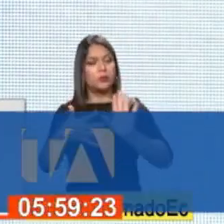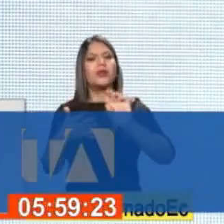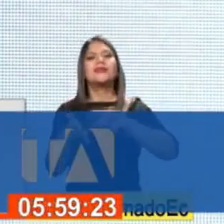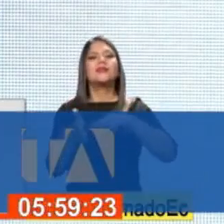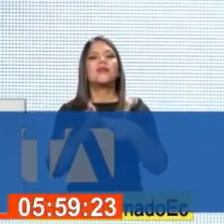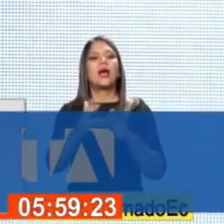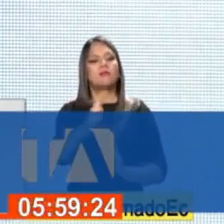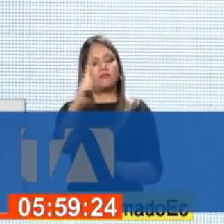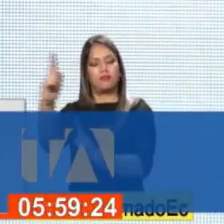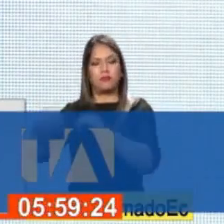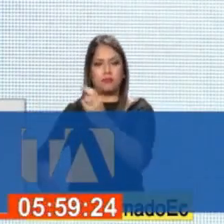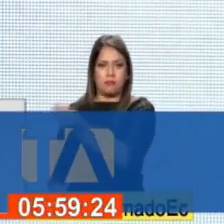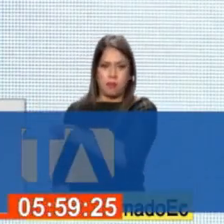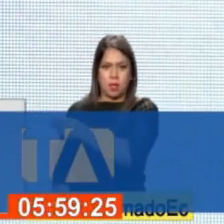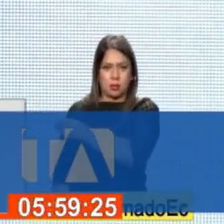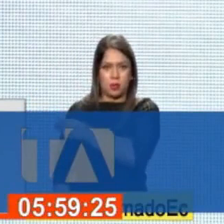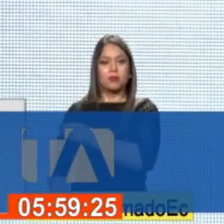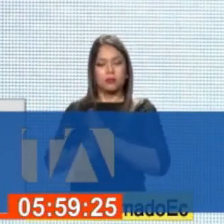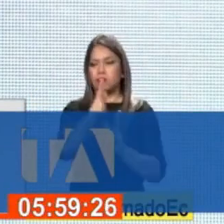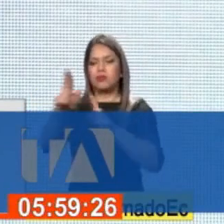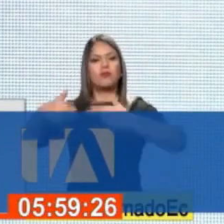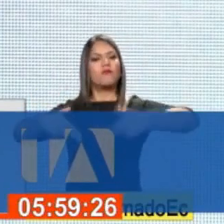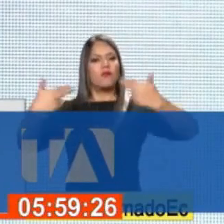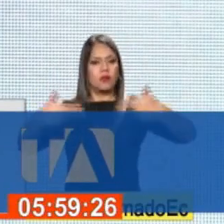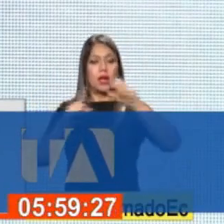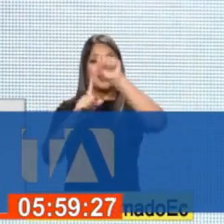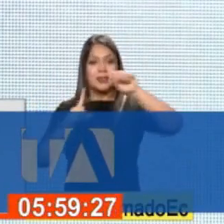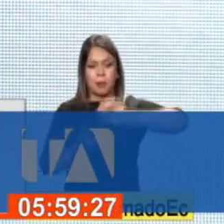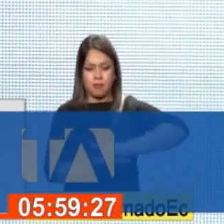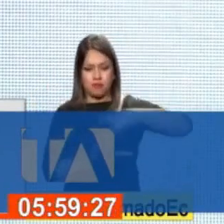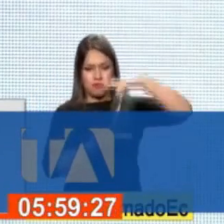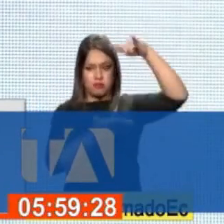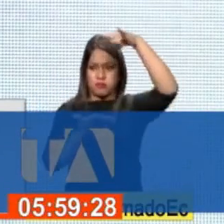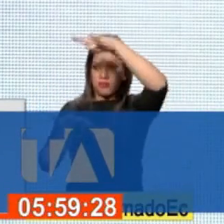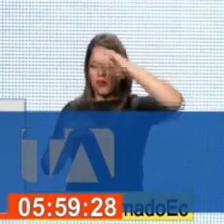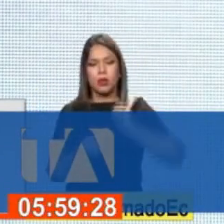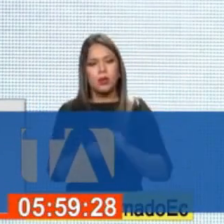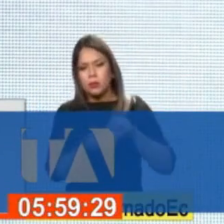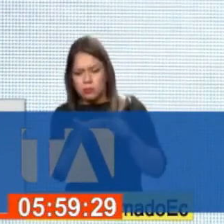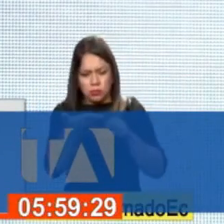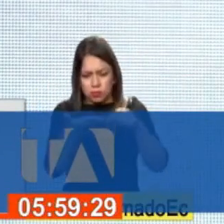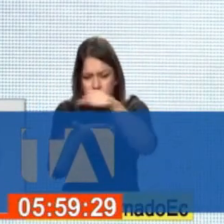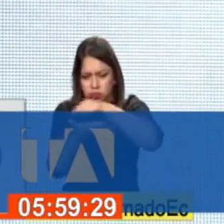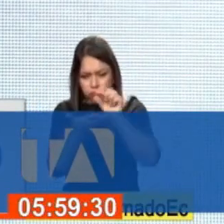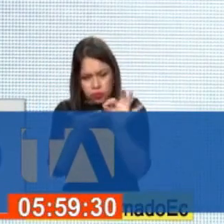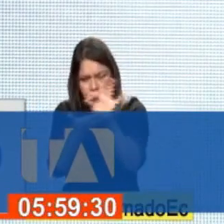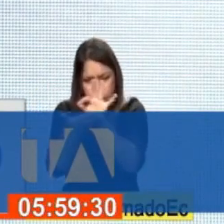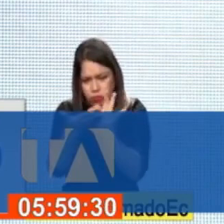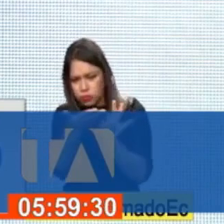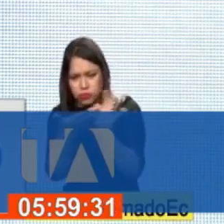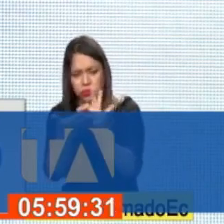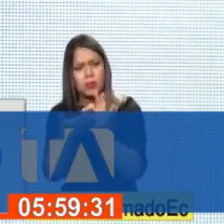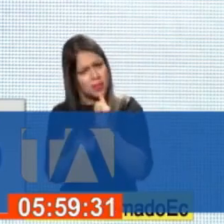de las fronteras pero con tecnología con un sistema de drones con sistema de radares de verdad también